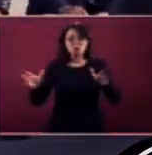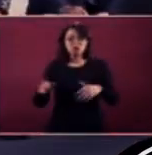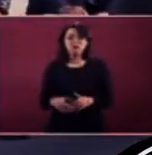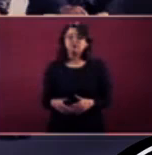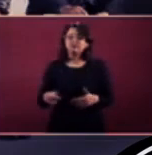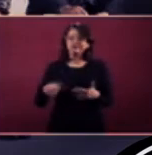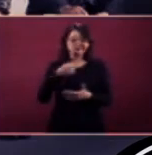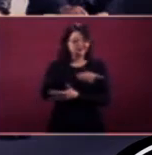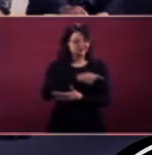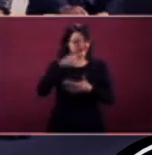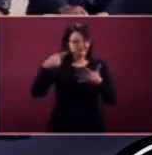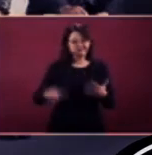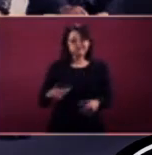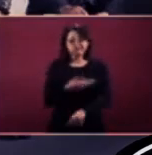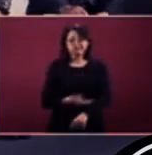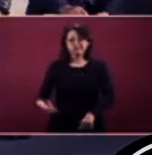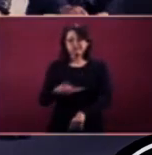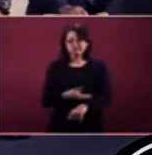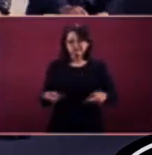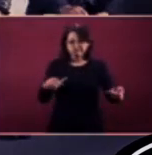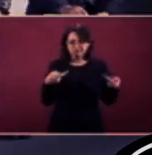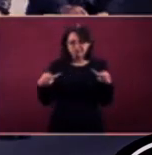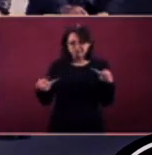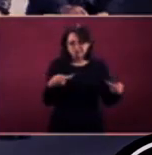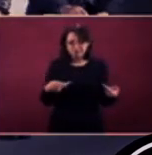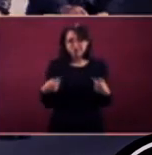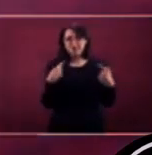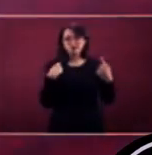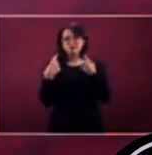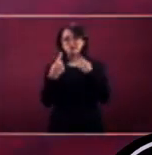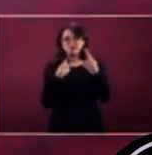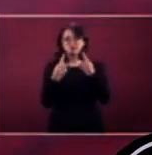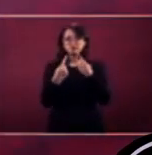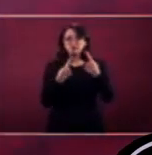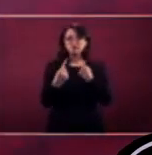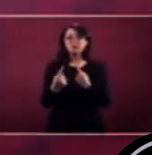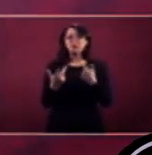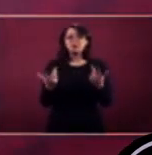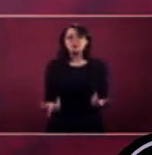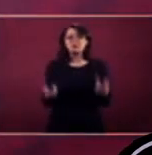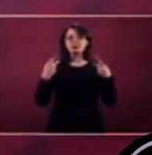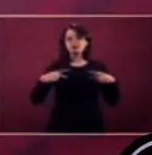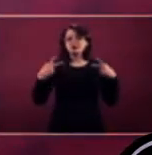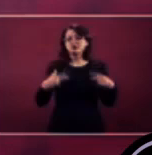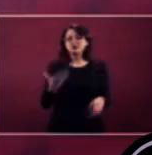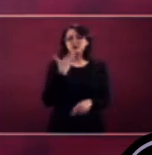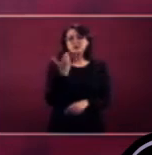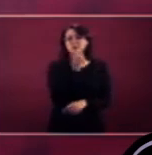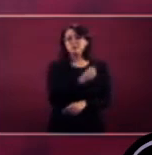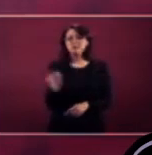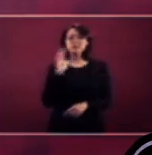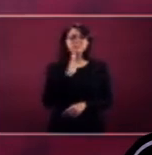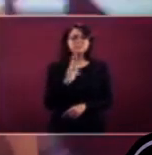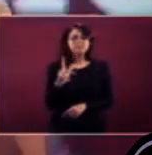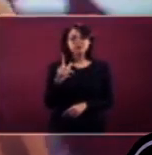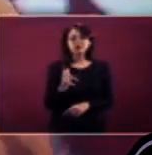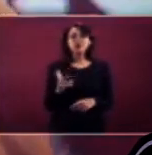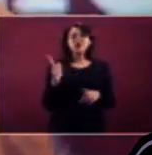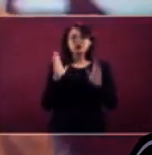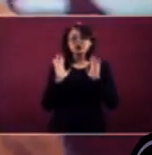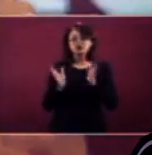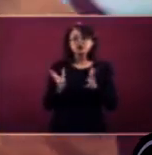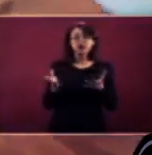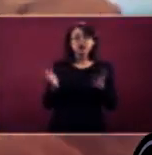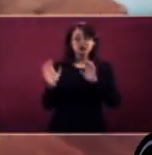En fin, todo esto estamos justamente discutiendo, analizando con los mejores expertos del país que tenemos ya trabajando